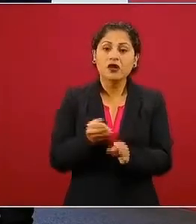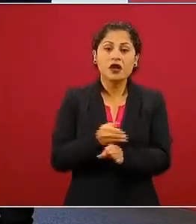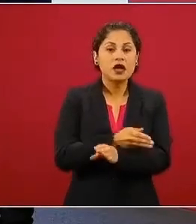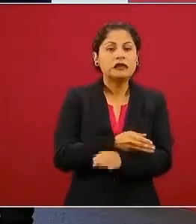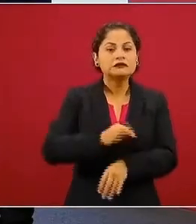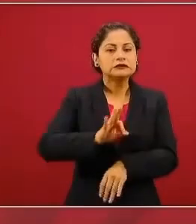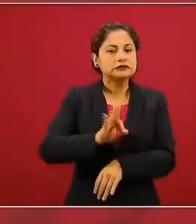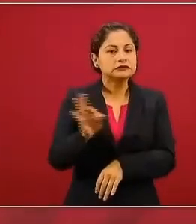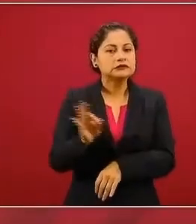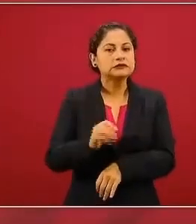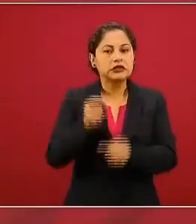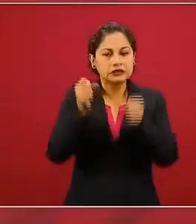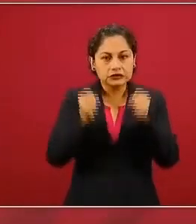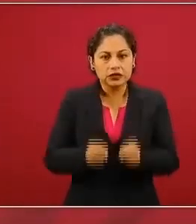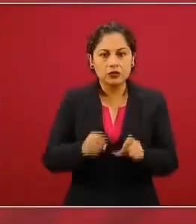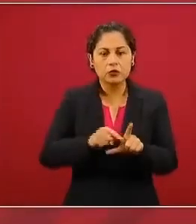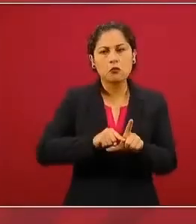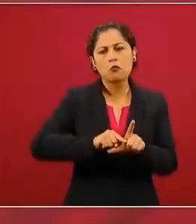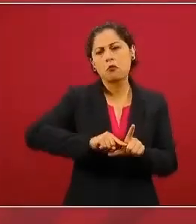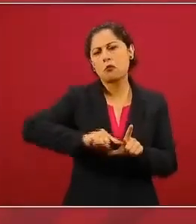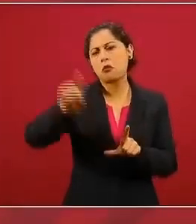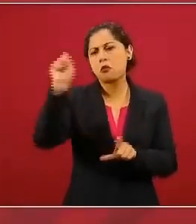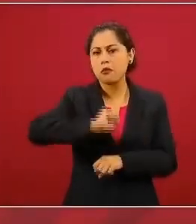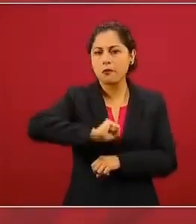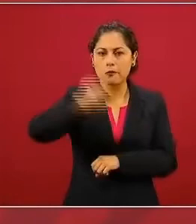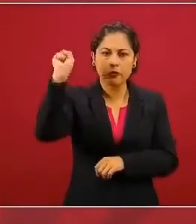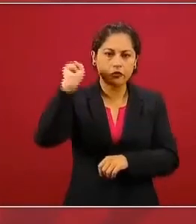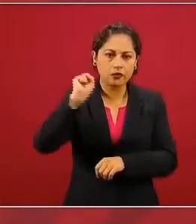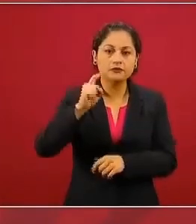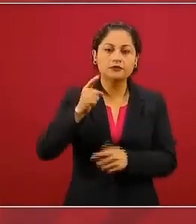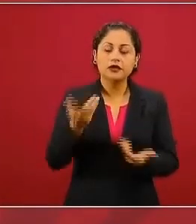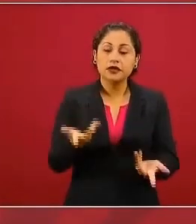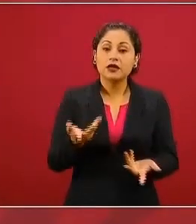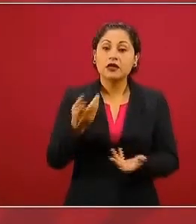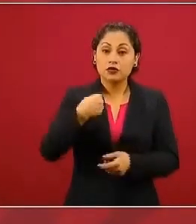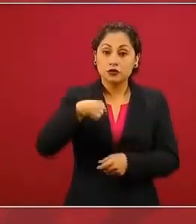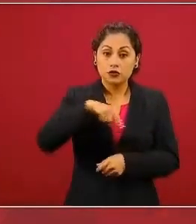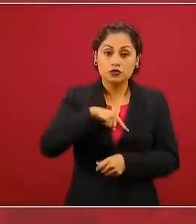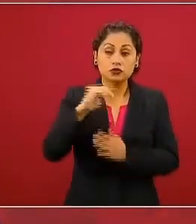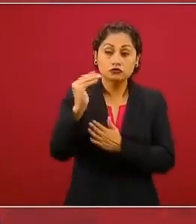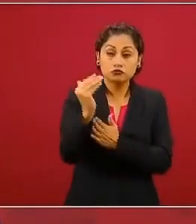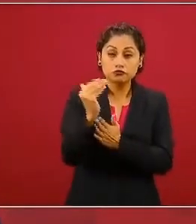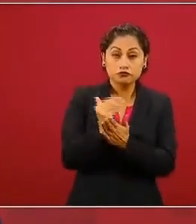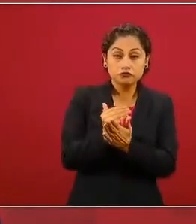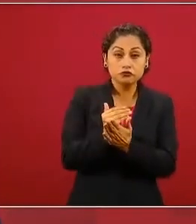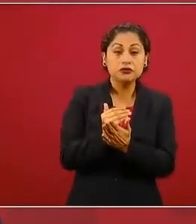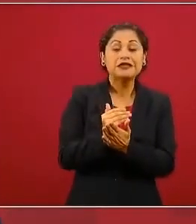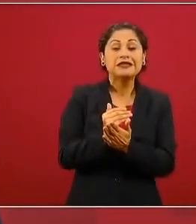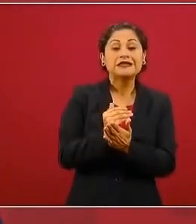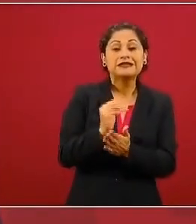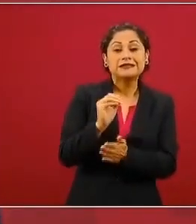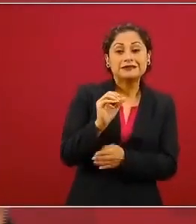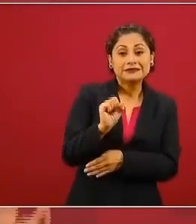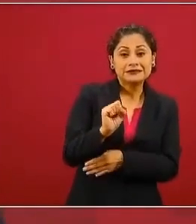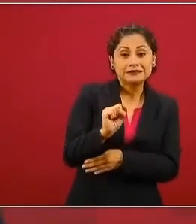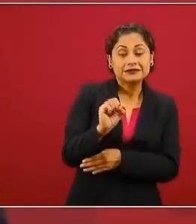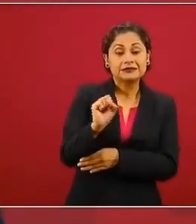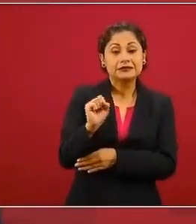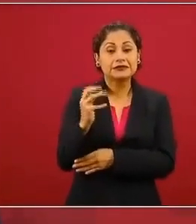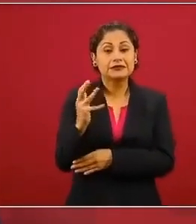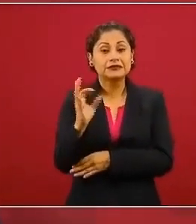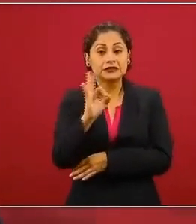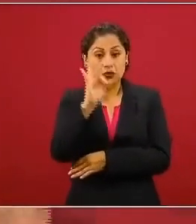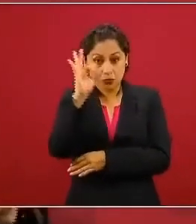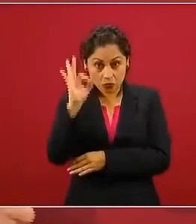forma muy precipitada en el tiempo. Hemos reducido cerca del 60 al 75% de la cantidad